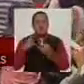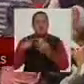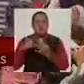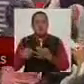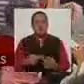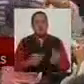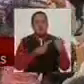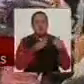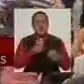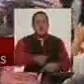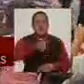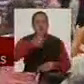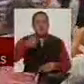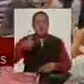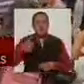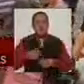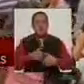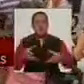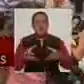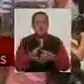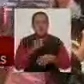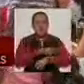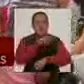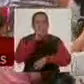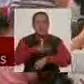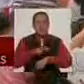representantes, autoridades de esta región.